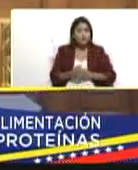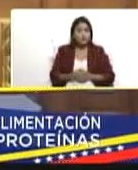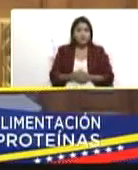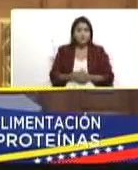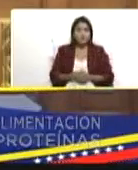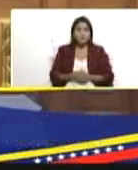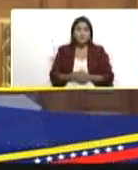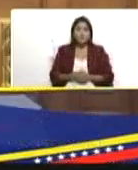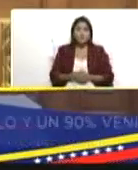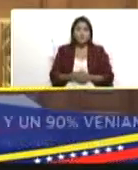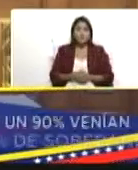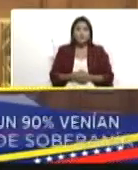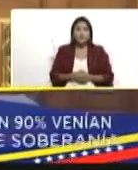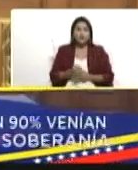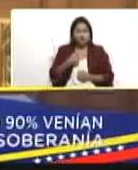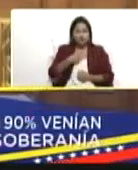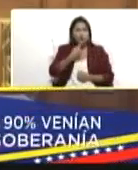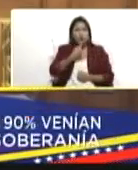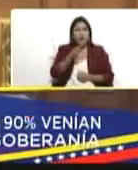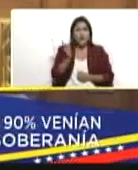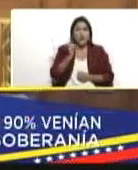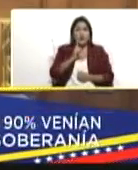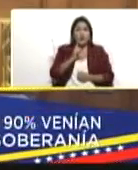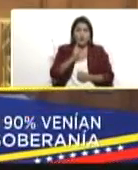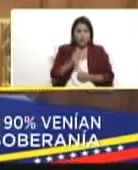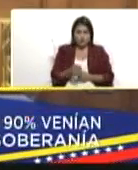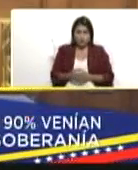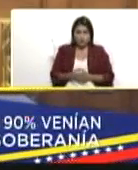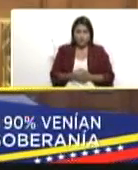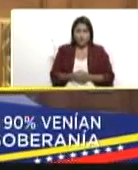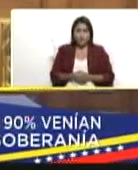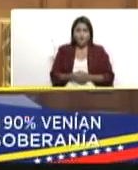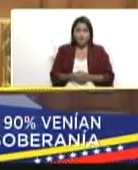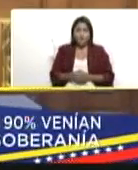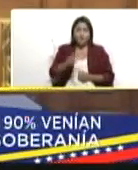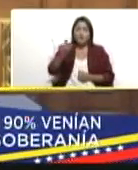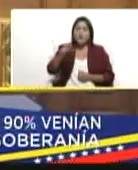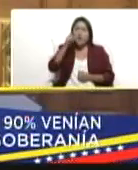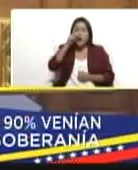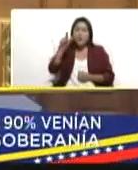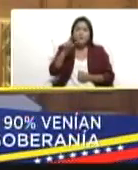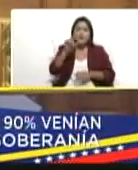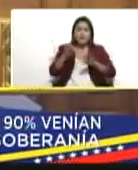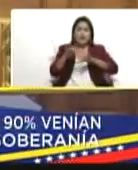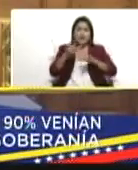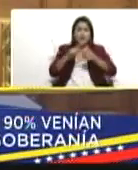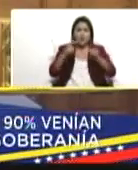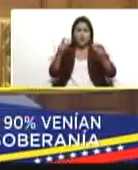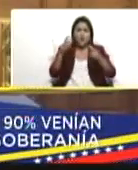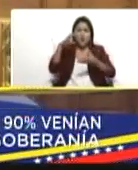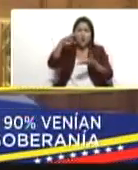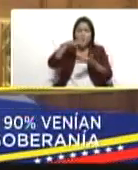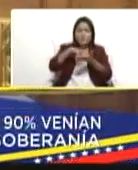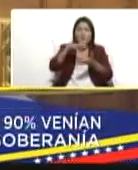digo Ah Aquí está el gallo secretario general del partido comunista de